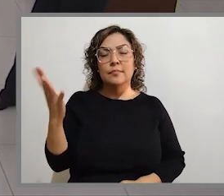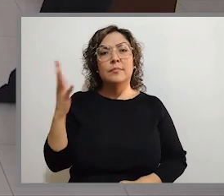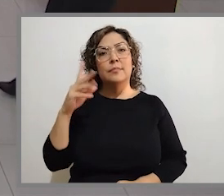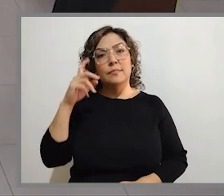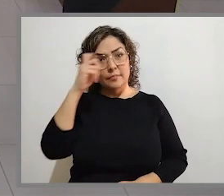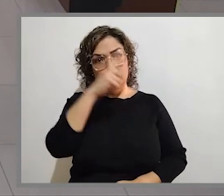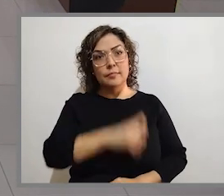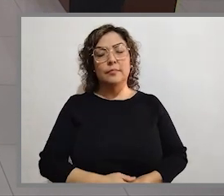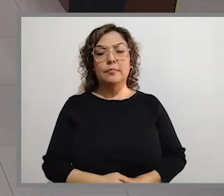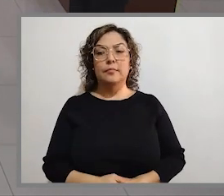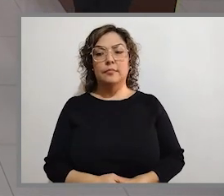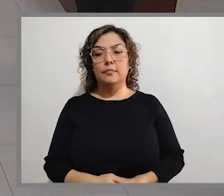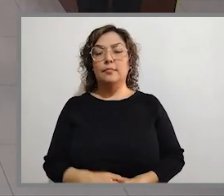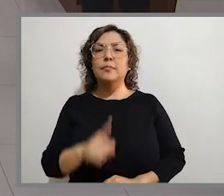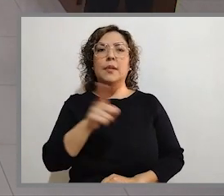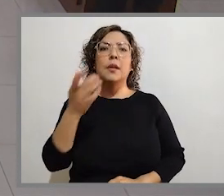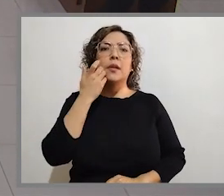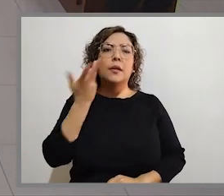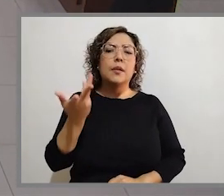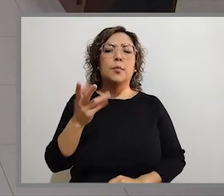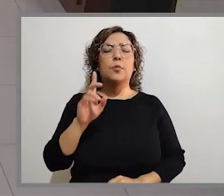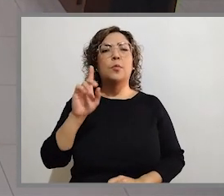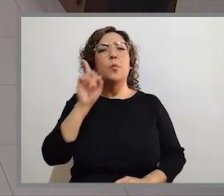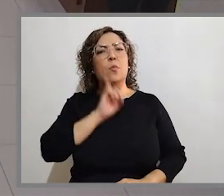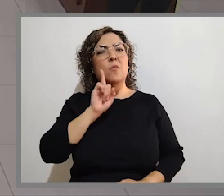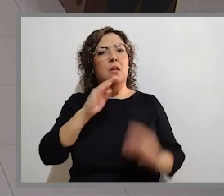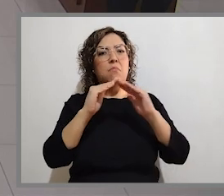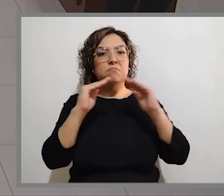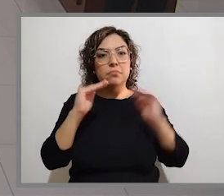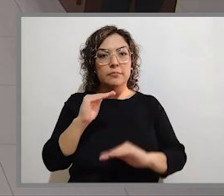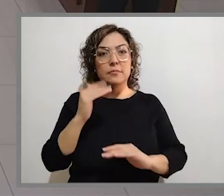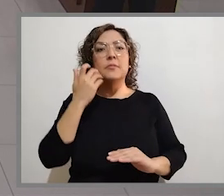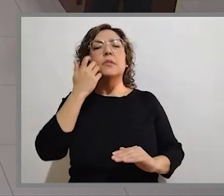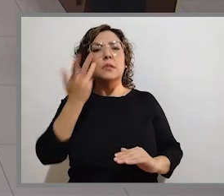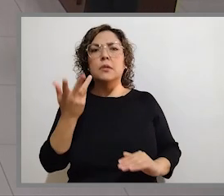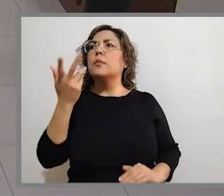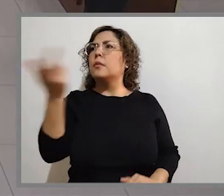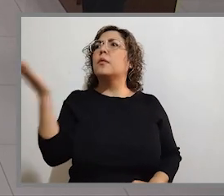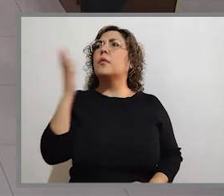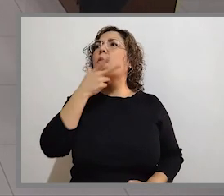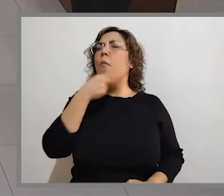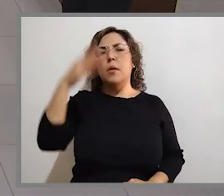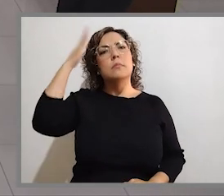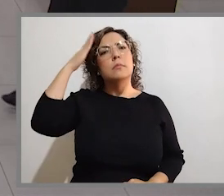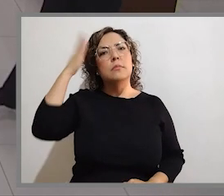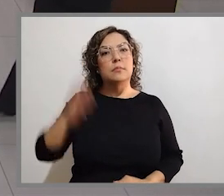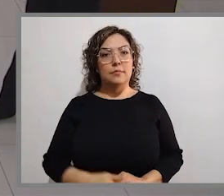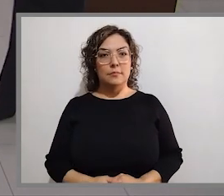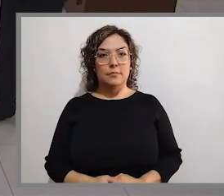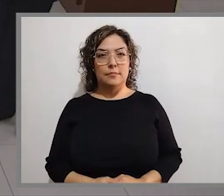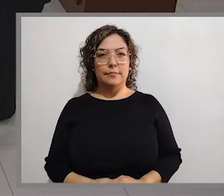posición de sumisión y de subordinación con respecto a los hombres. Porque ¿qué pasa en la esfera